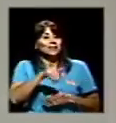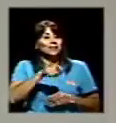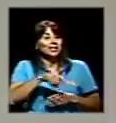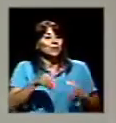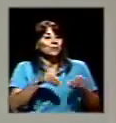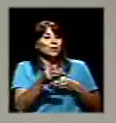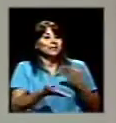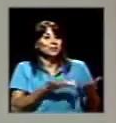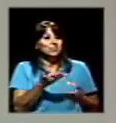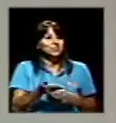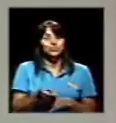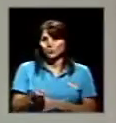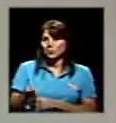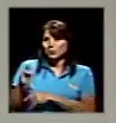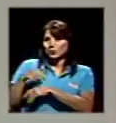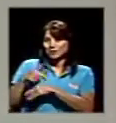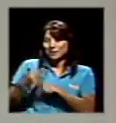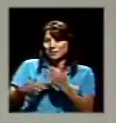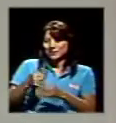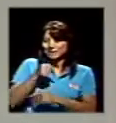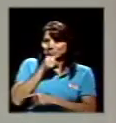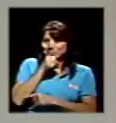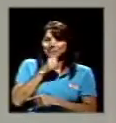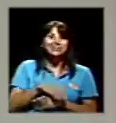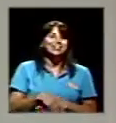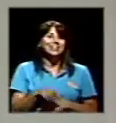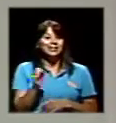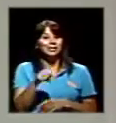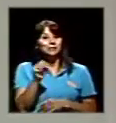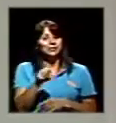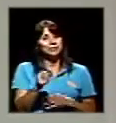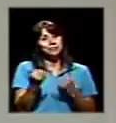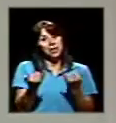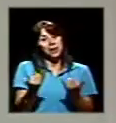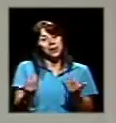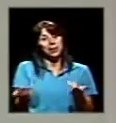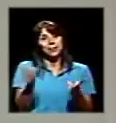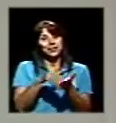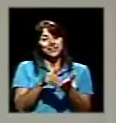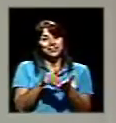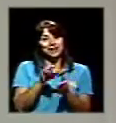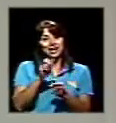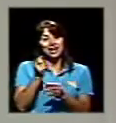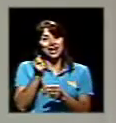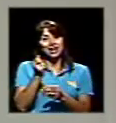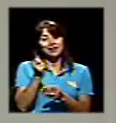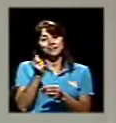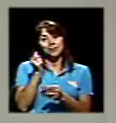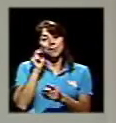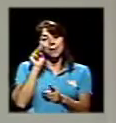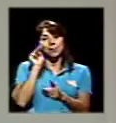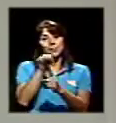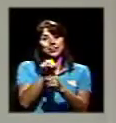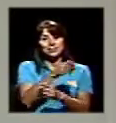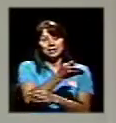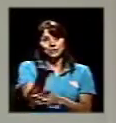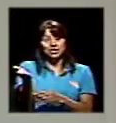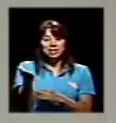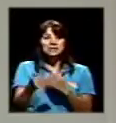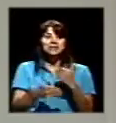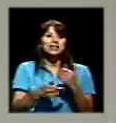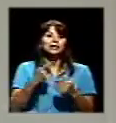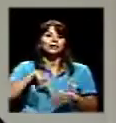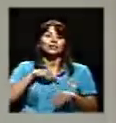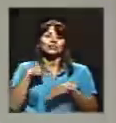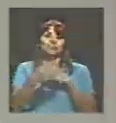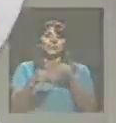De suerte que esperemos que el canal nos regrese pronto una vez que, no, que les comunique